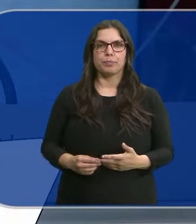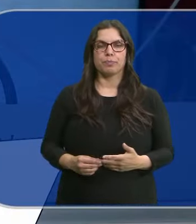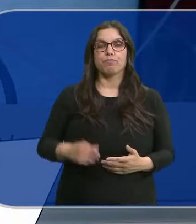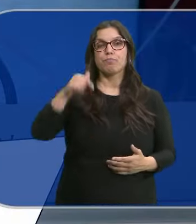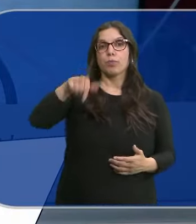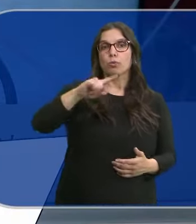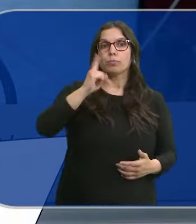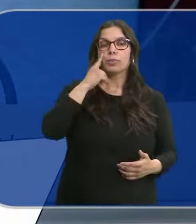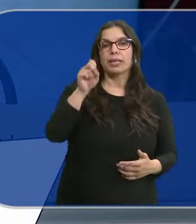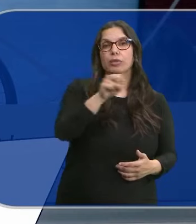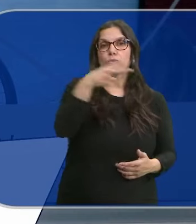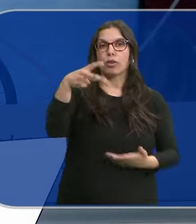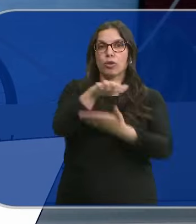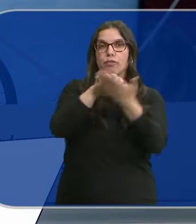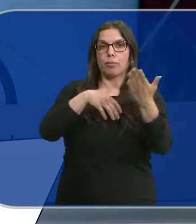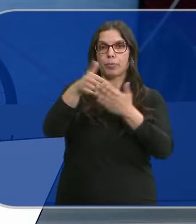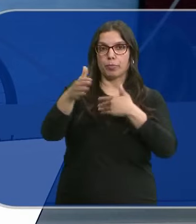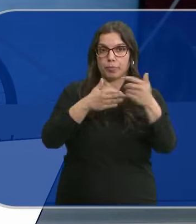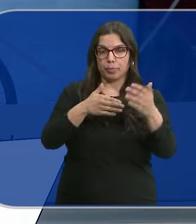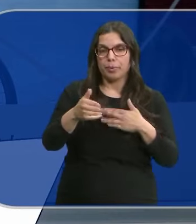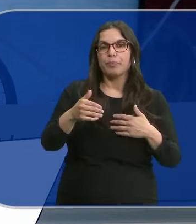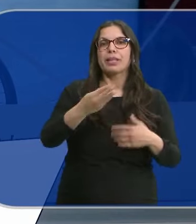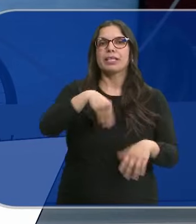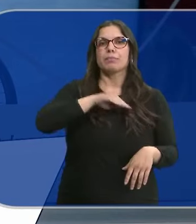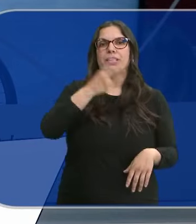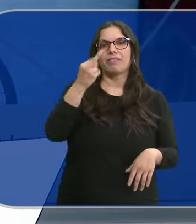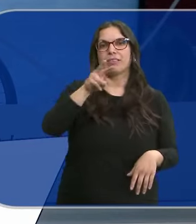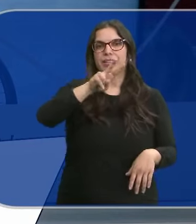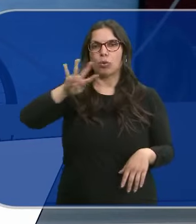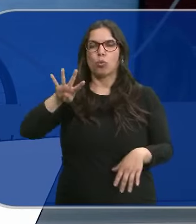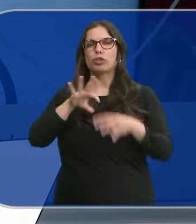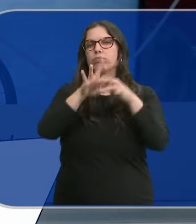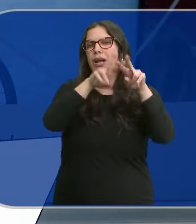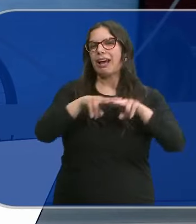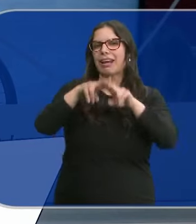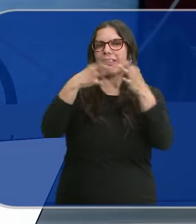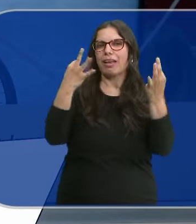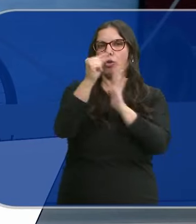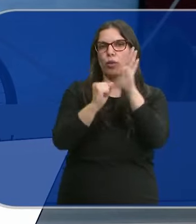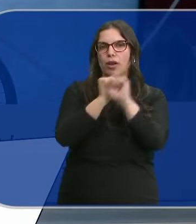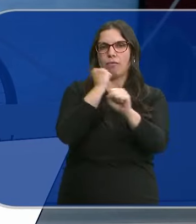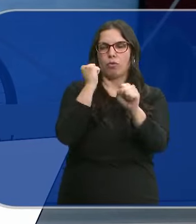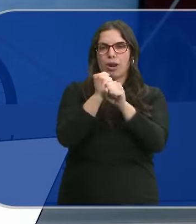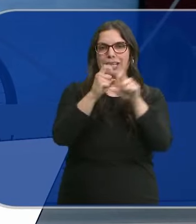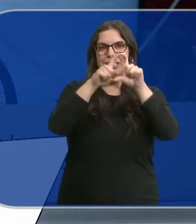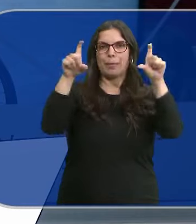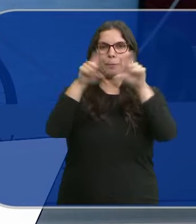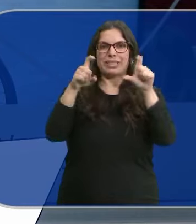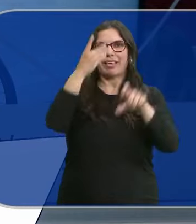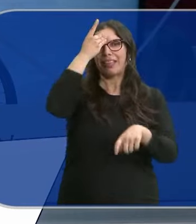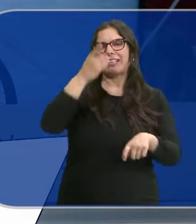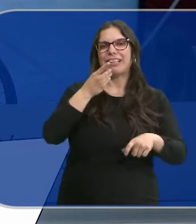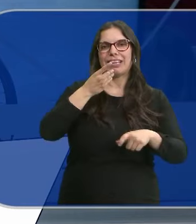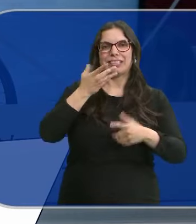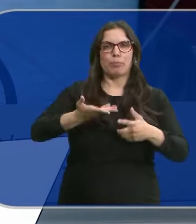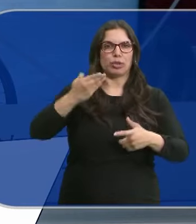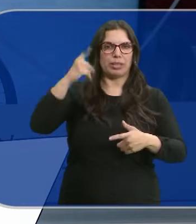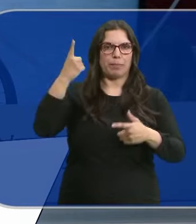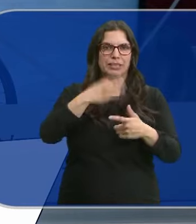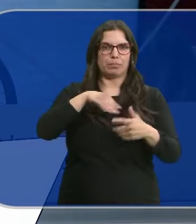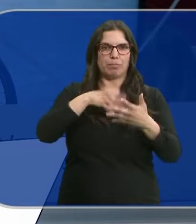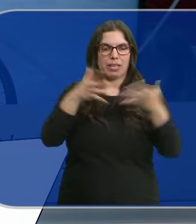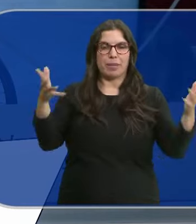Hoy hemos conocido los resultados del informe Fair Work España 2024, que analiza las condiciones laborales de las grandes plataformas digitales de España,